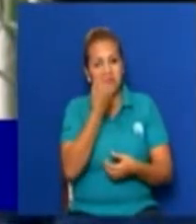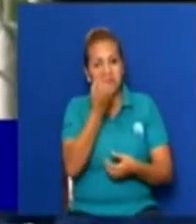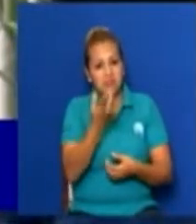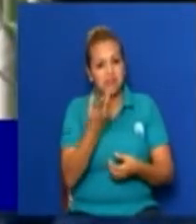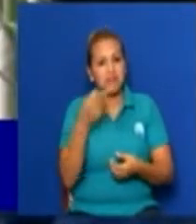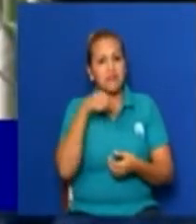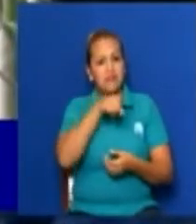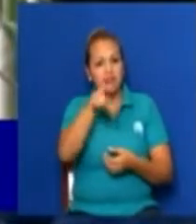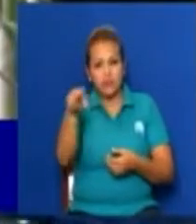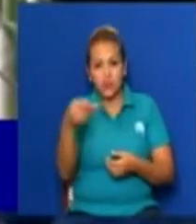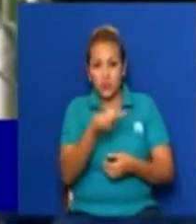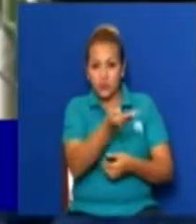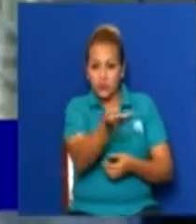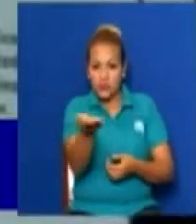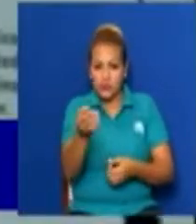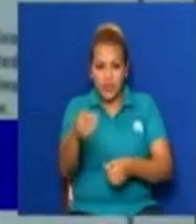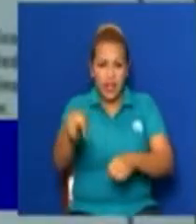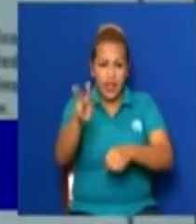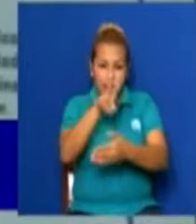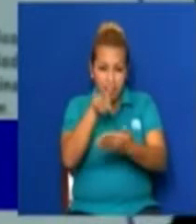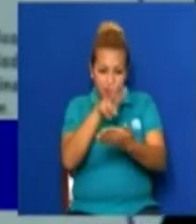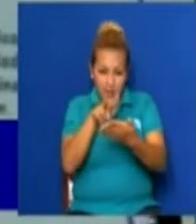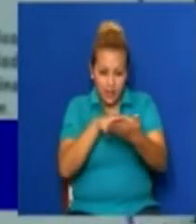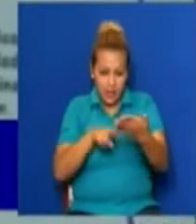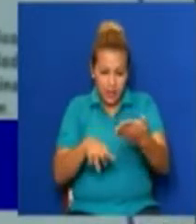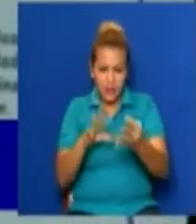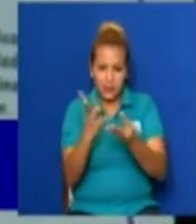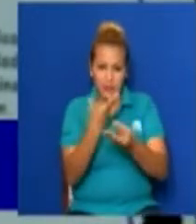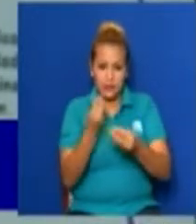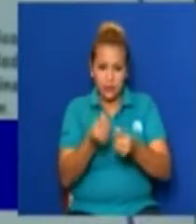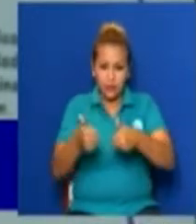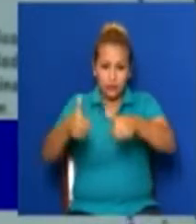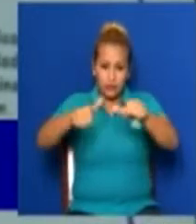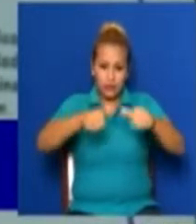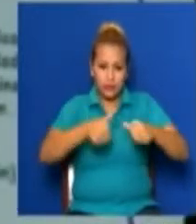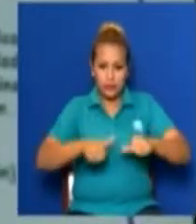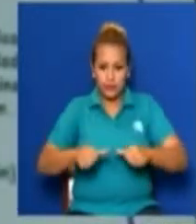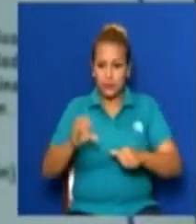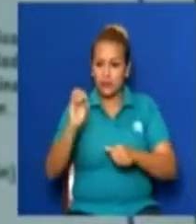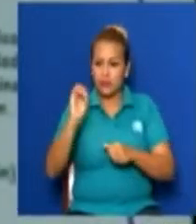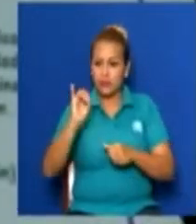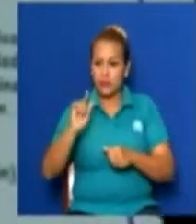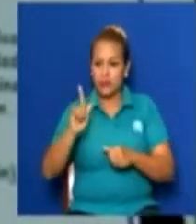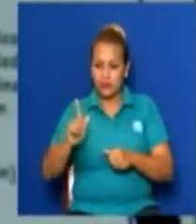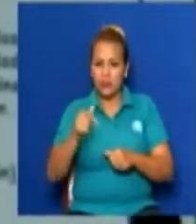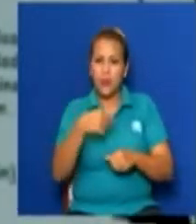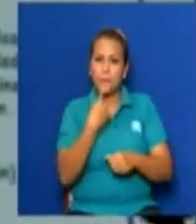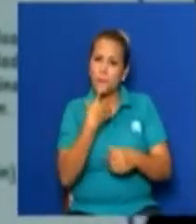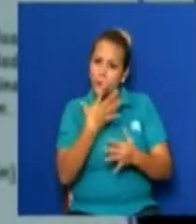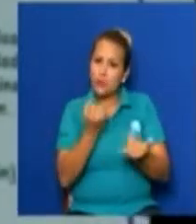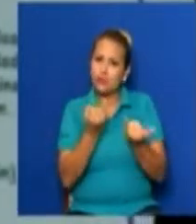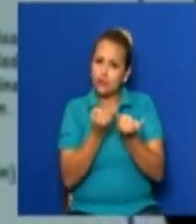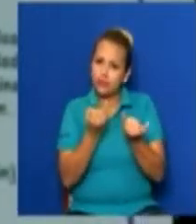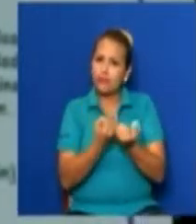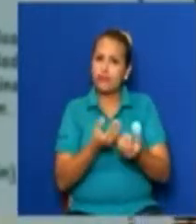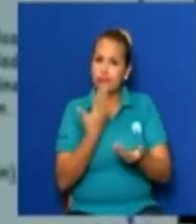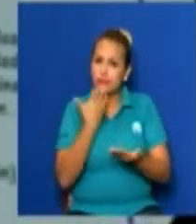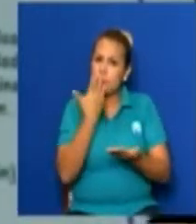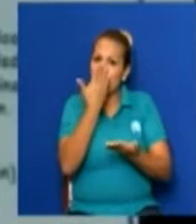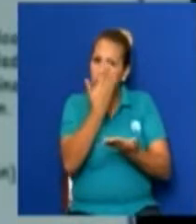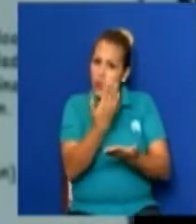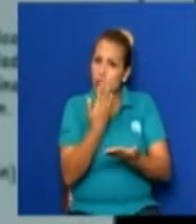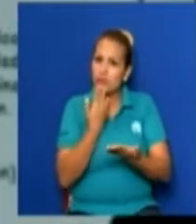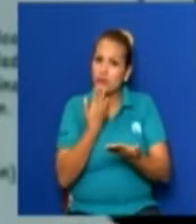lean detenidamente todas las recomendaciones de los convenios de la OIT, porque son buenísimas. Ahí está la esencia de